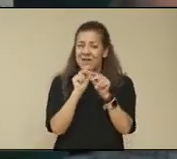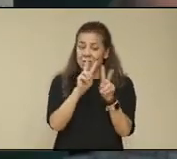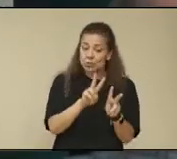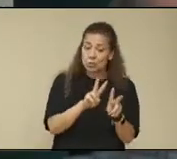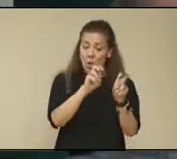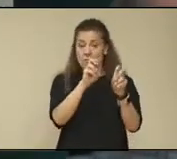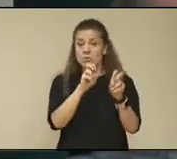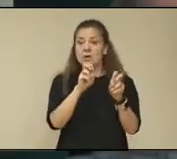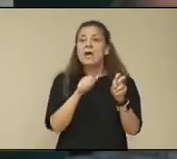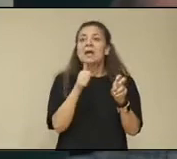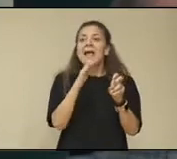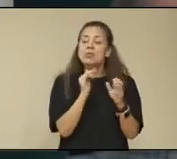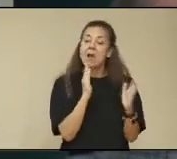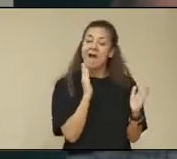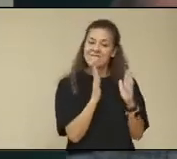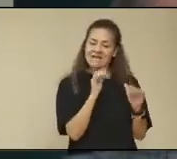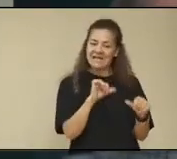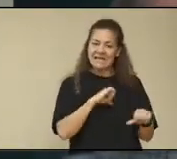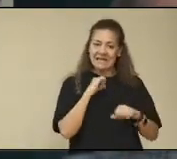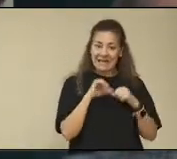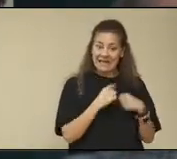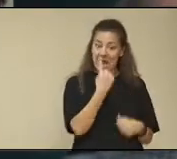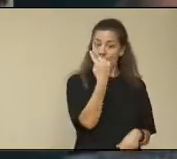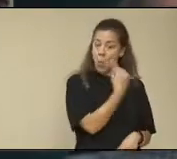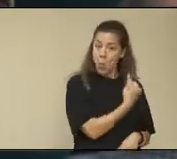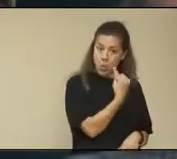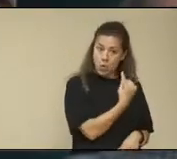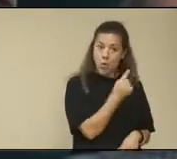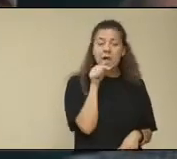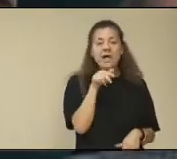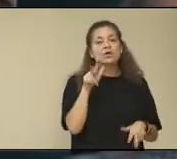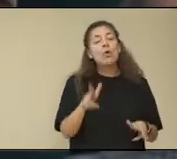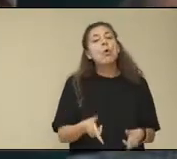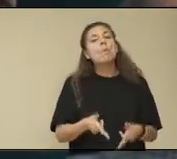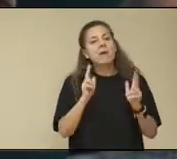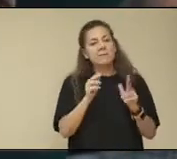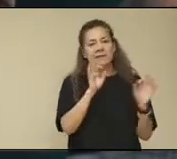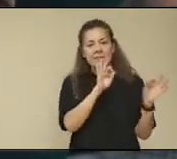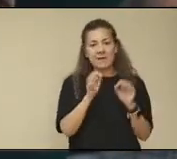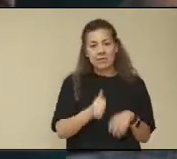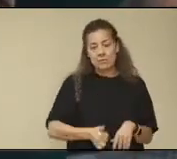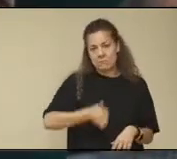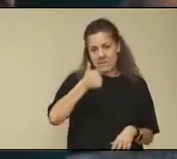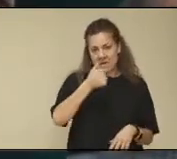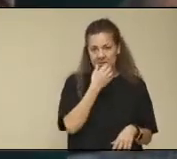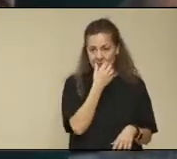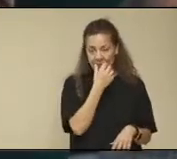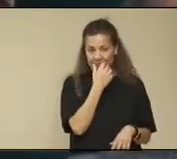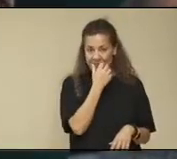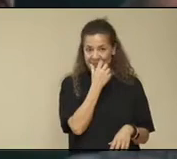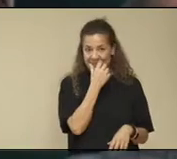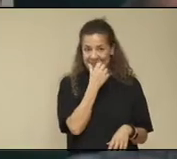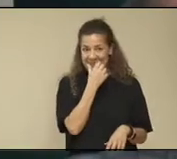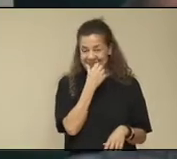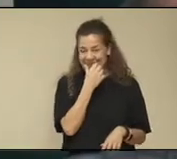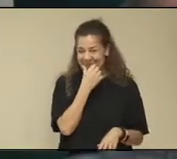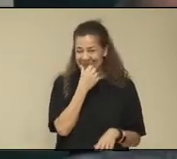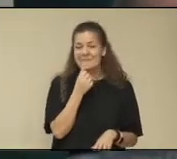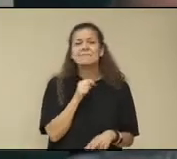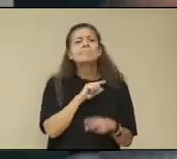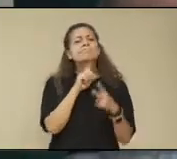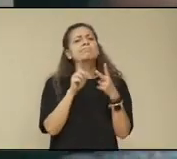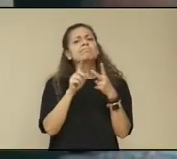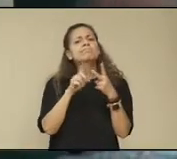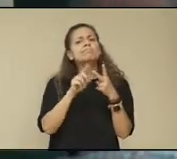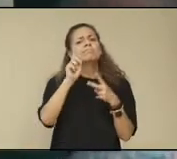puedan tener una fase clínica 1 que permita estar mejor preparados en caso de pandemias. Preguntan por